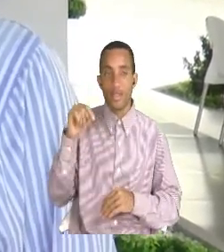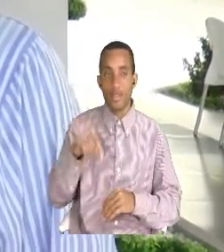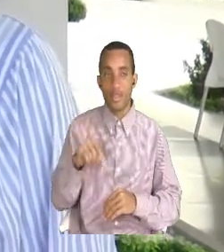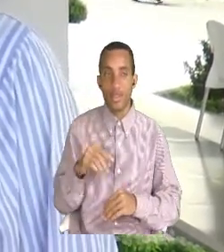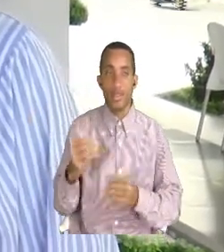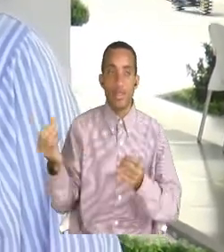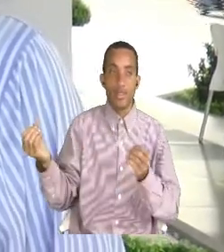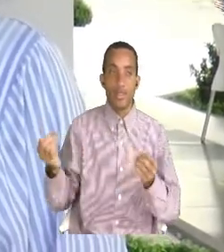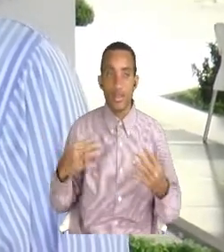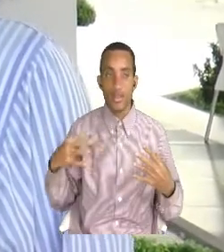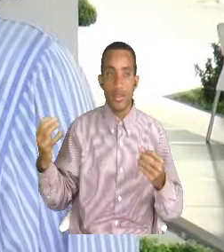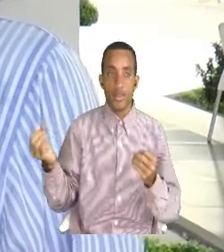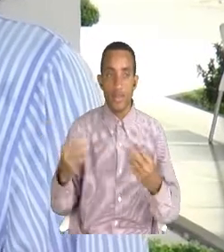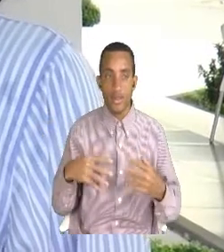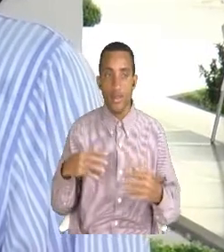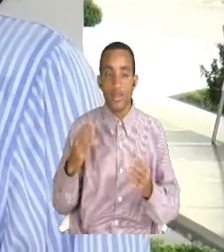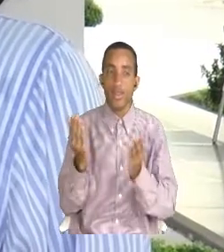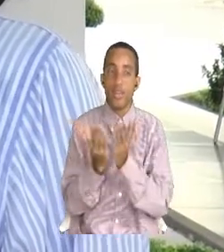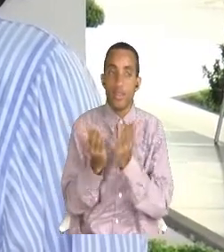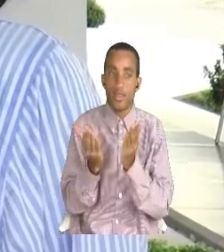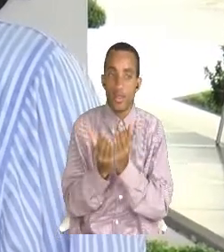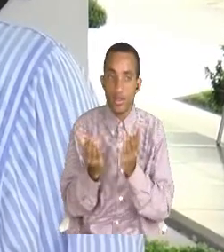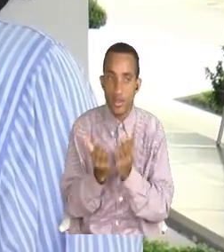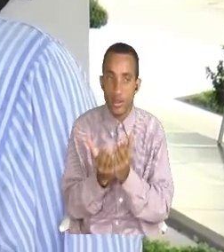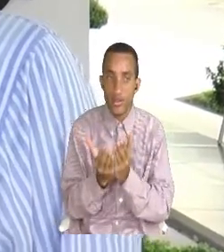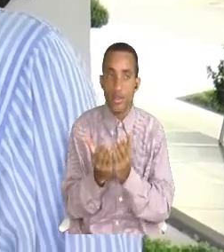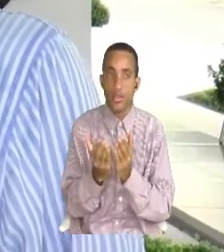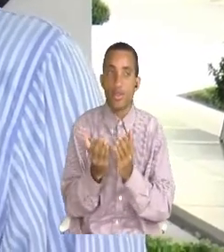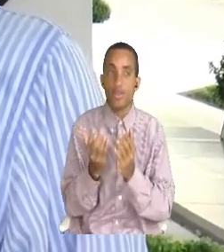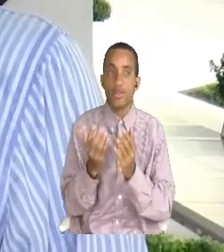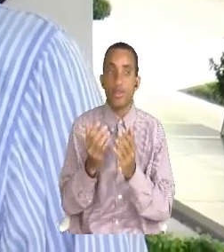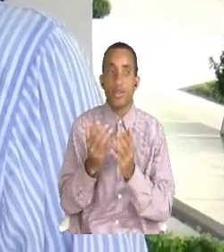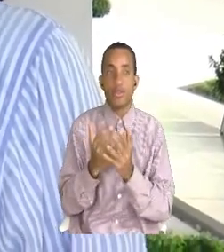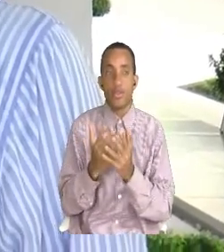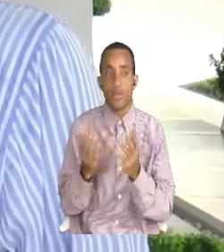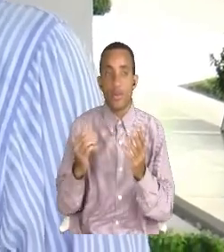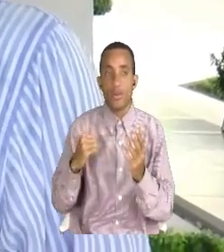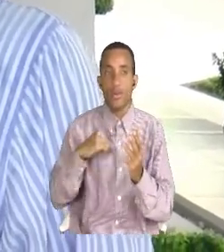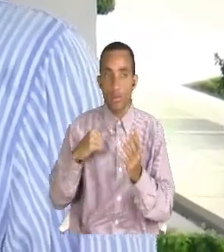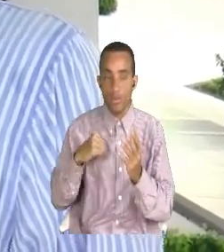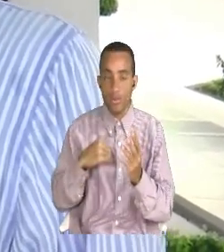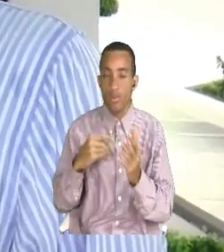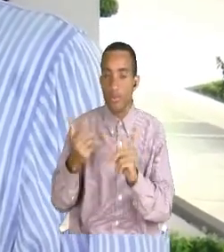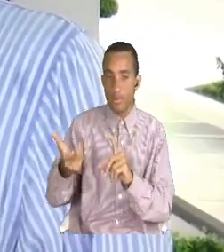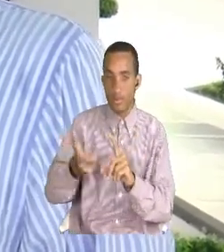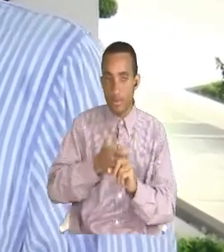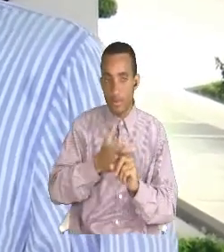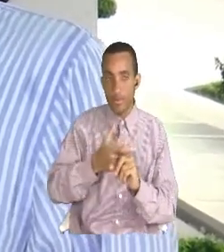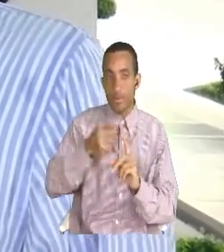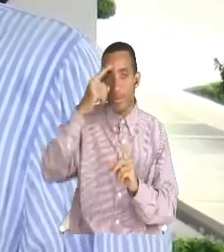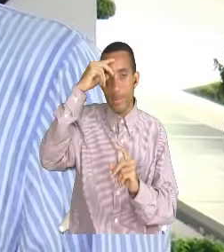dado mis estudios, mis coestudios, he tenido la mujer y mis hijos,